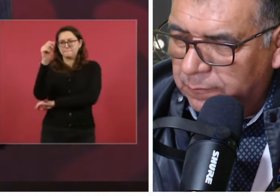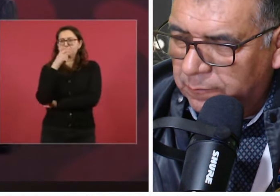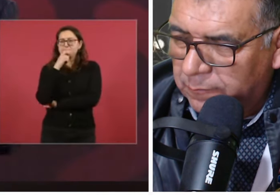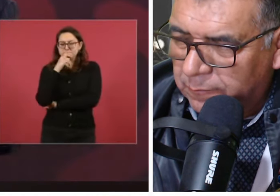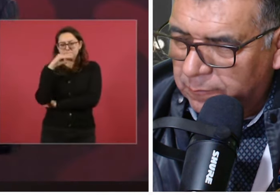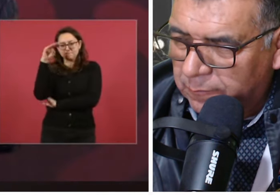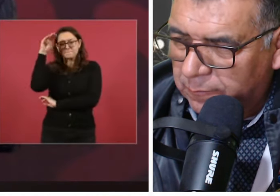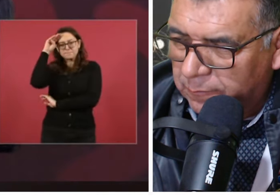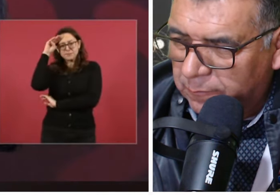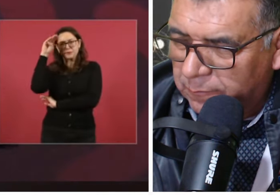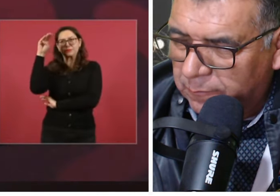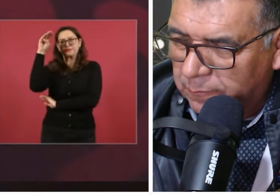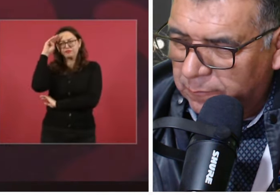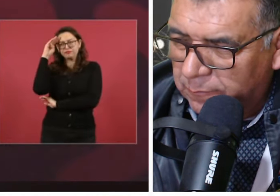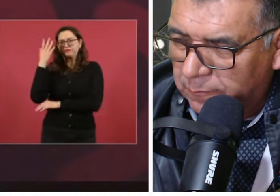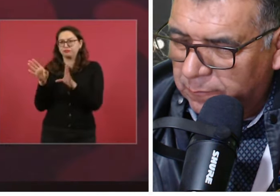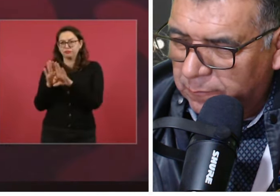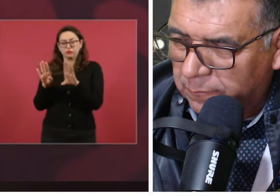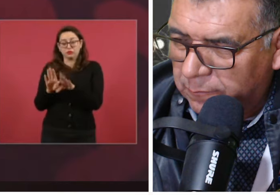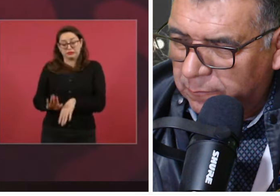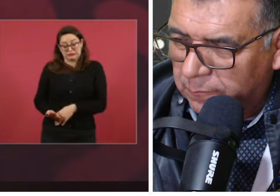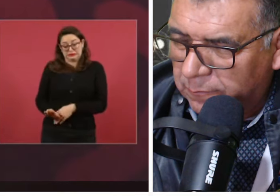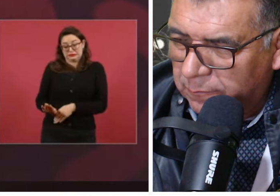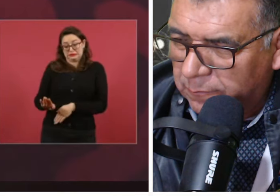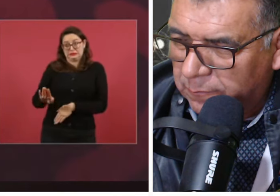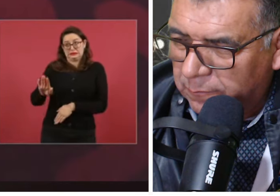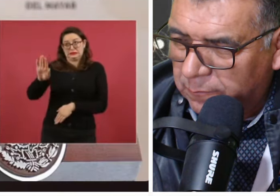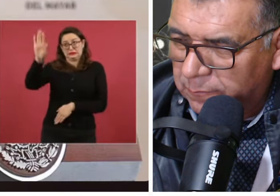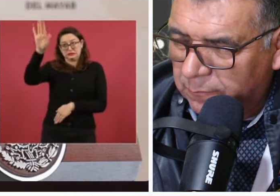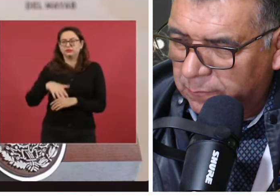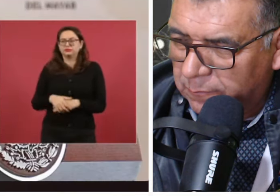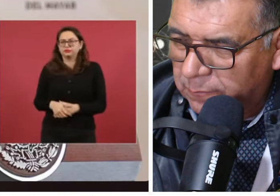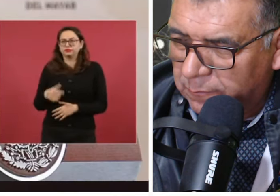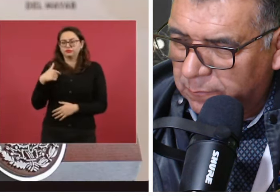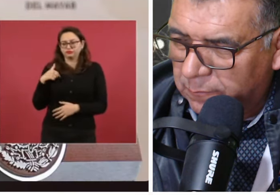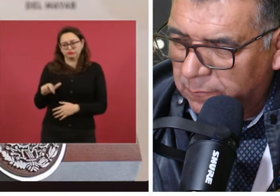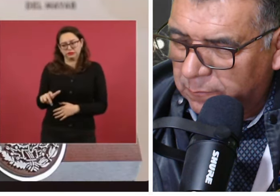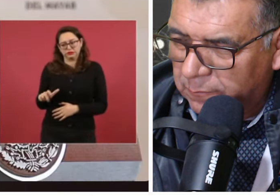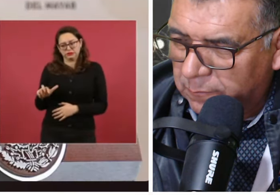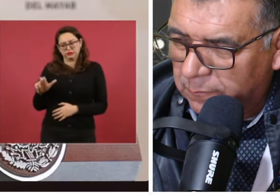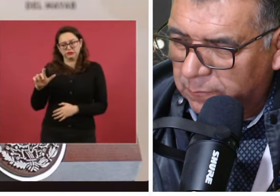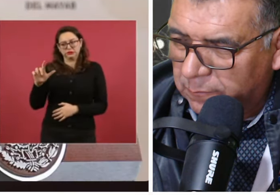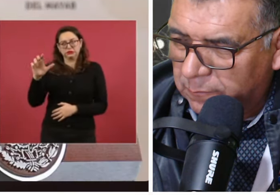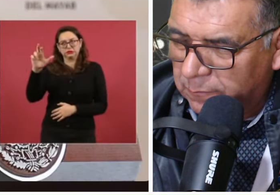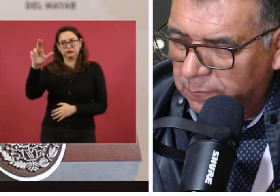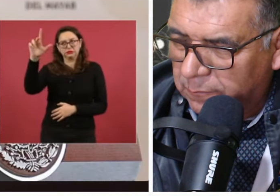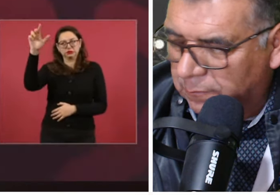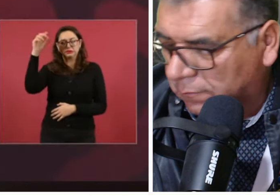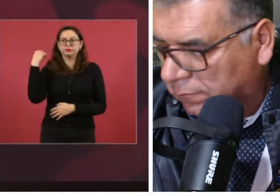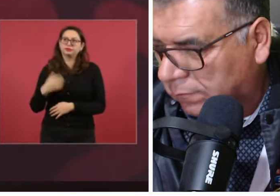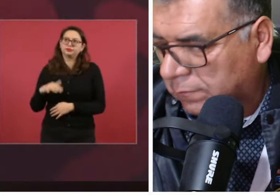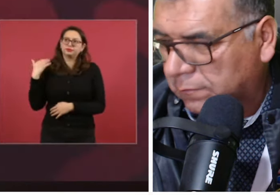porque está muy empinado y además es alta la